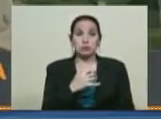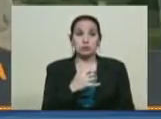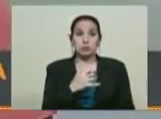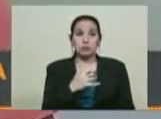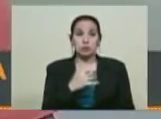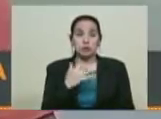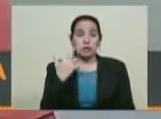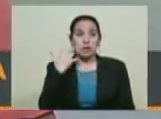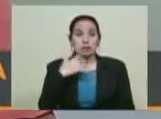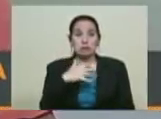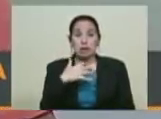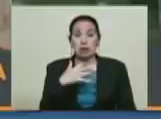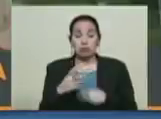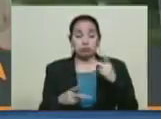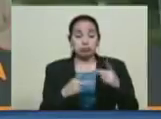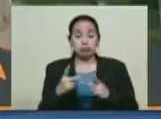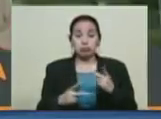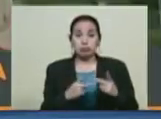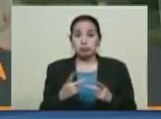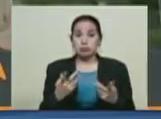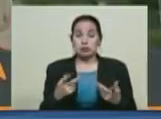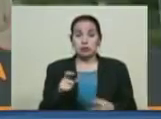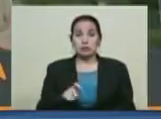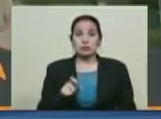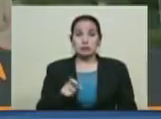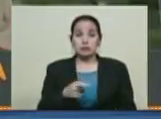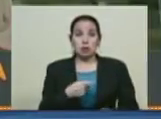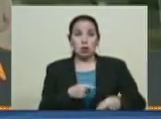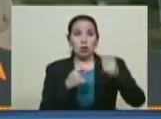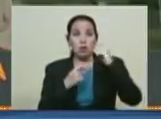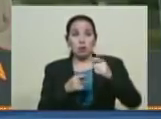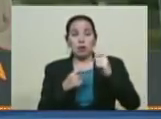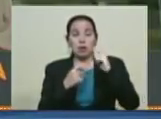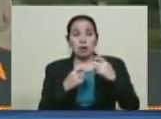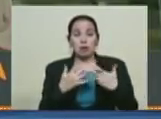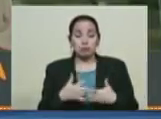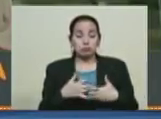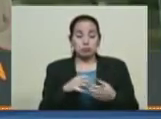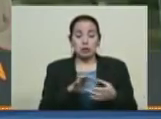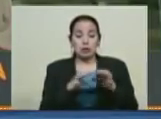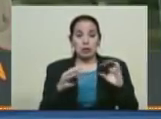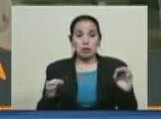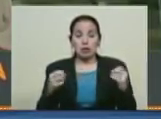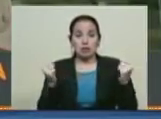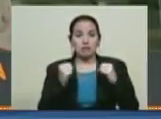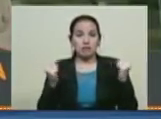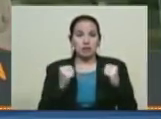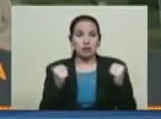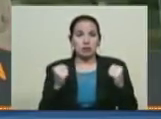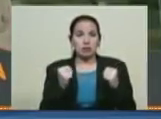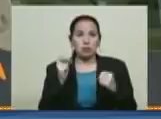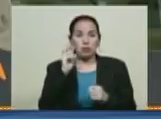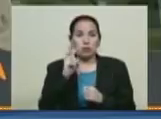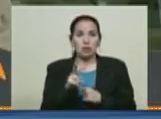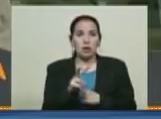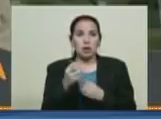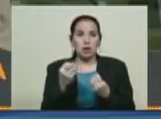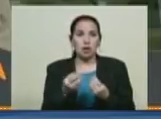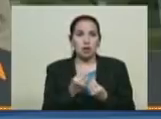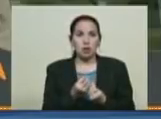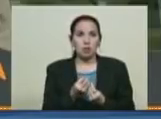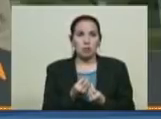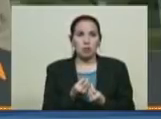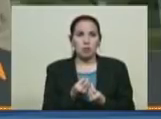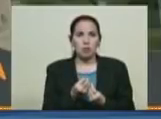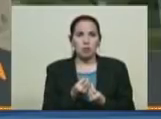El hielo que necesitan los pescadores para la cadena de frío, ministro Orlando Maneiro, compañero, para la cadena